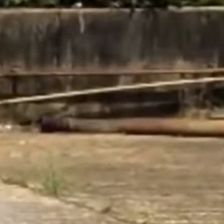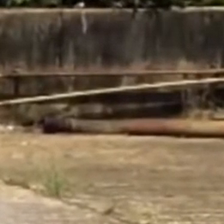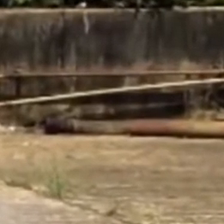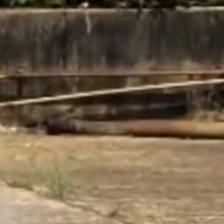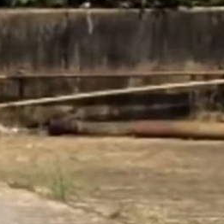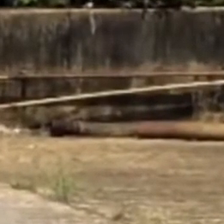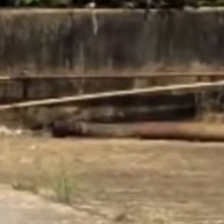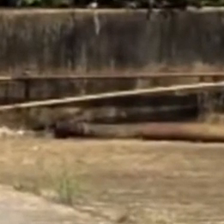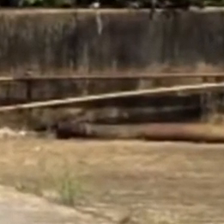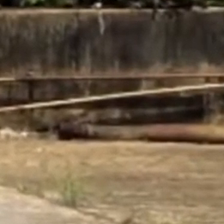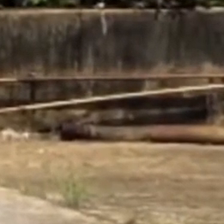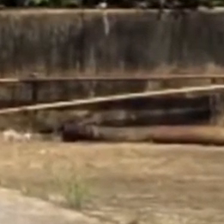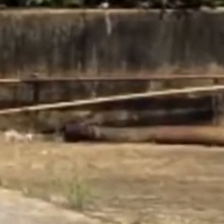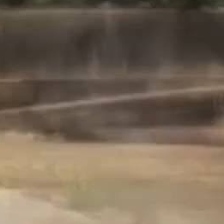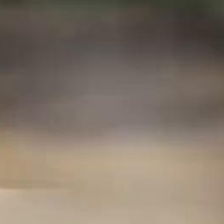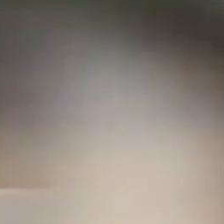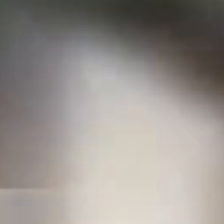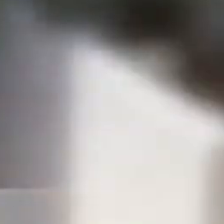Miren.